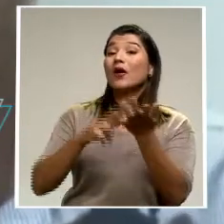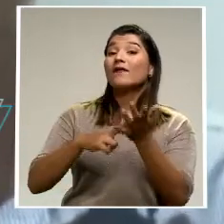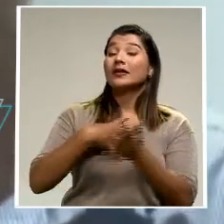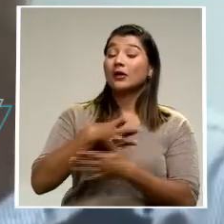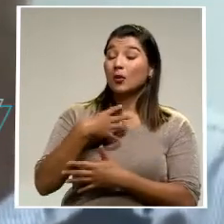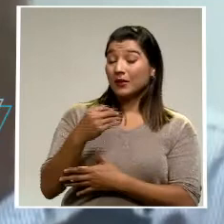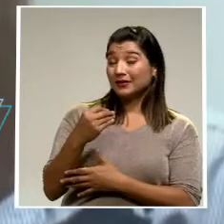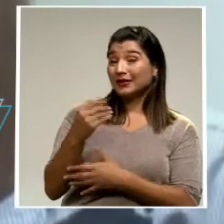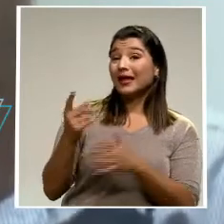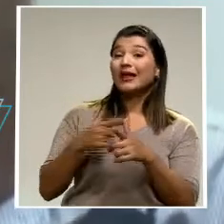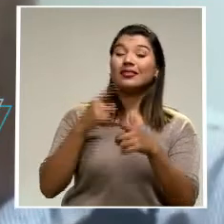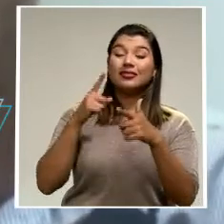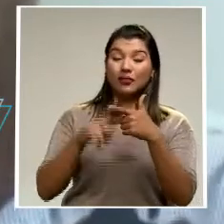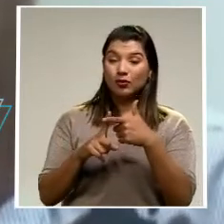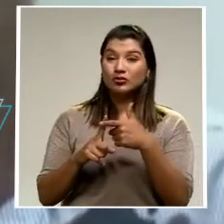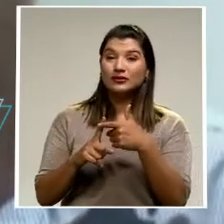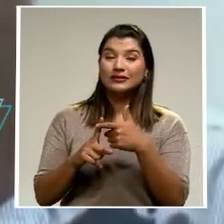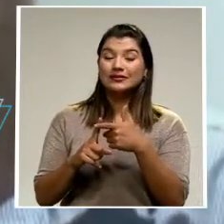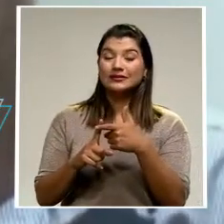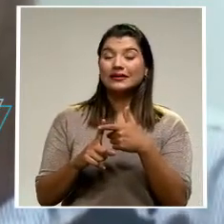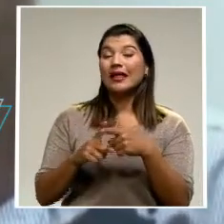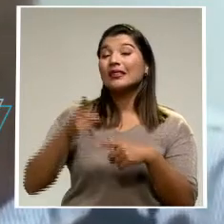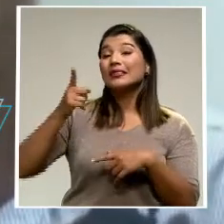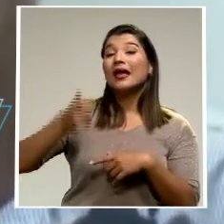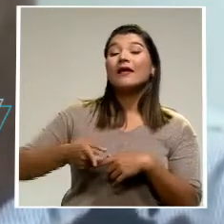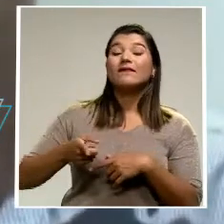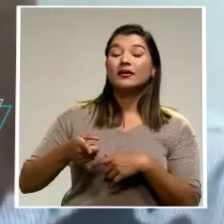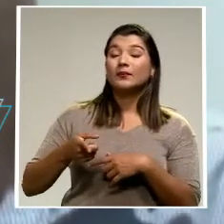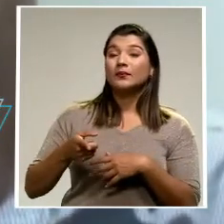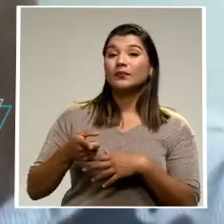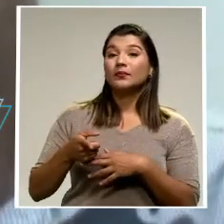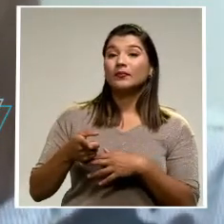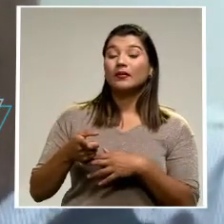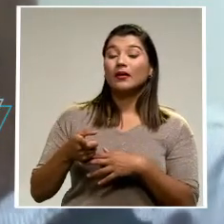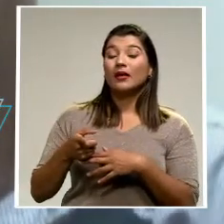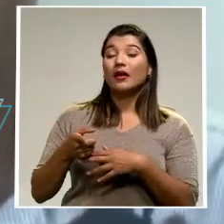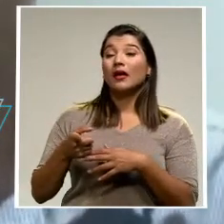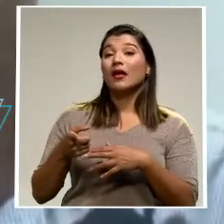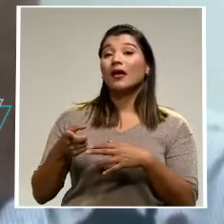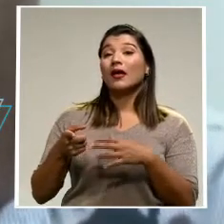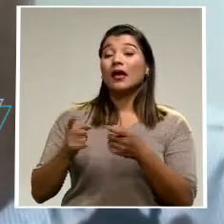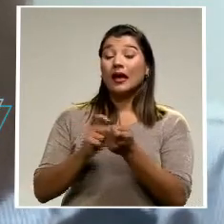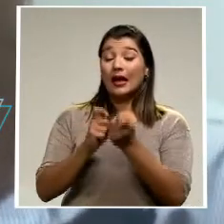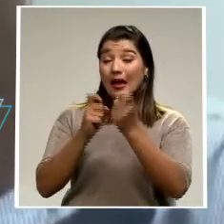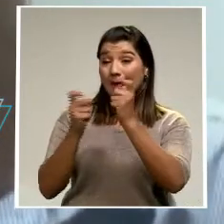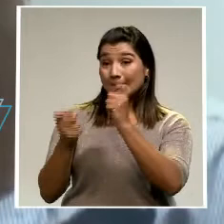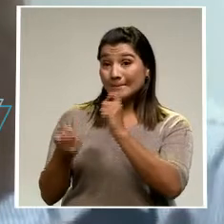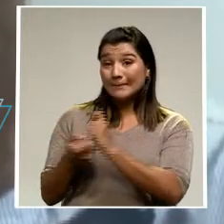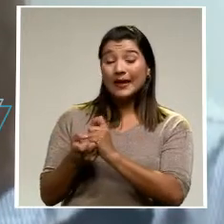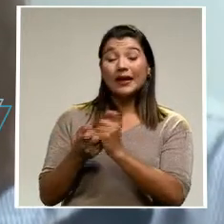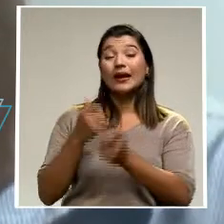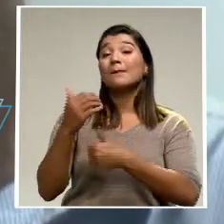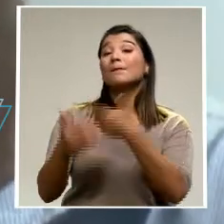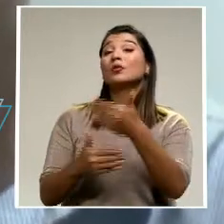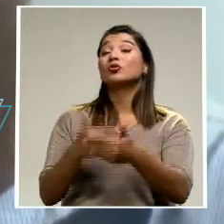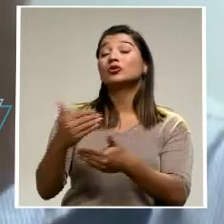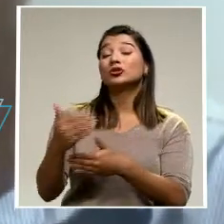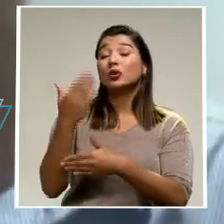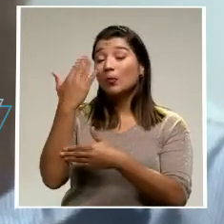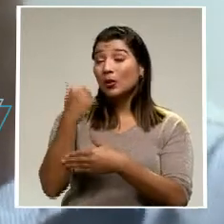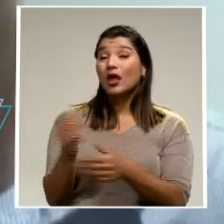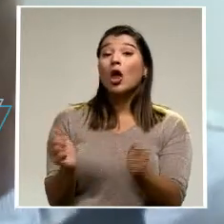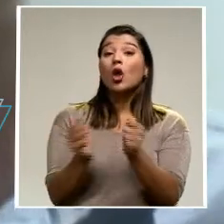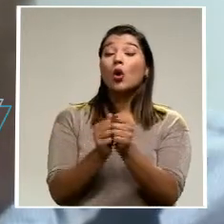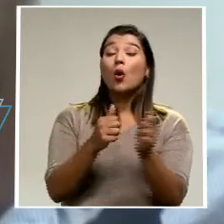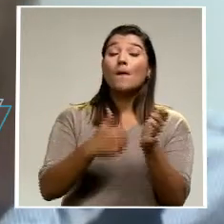trata entonces de que habría eventualmente una renovación de estructuras, porque a través de unas distritales,